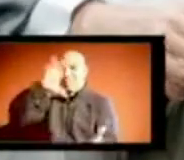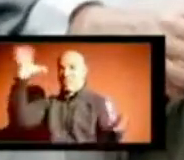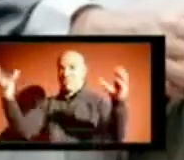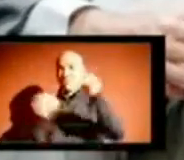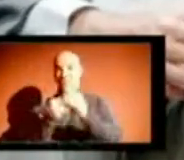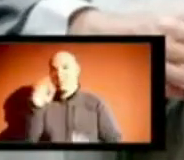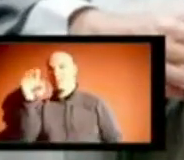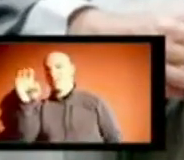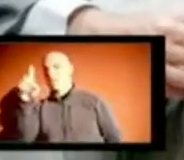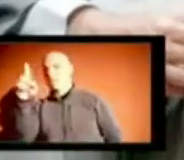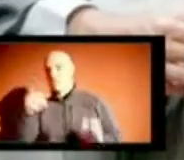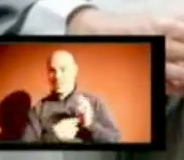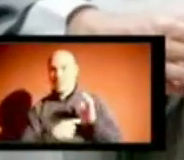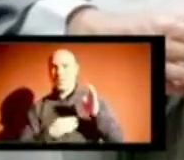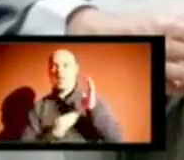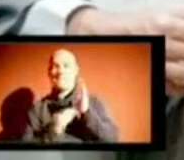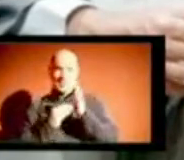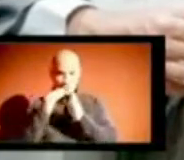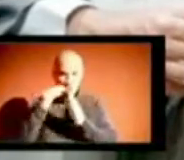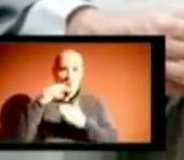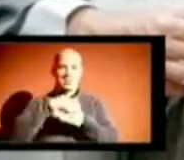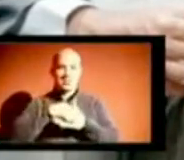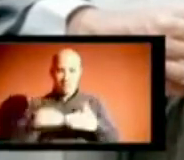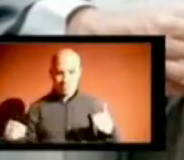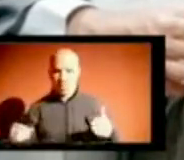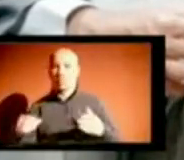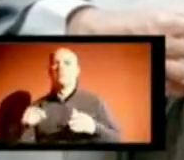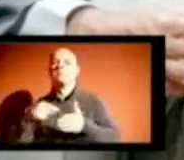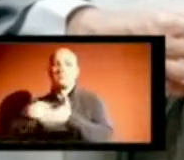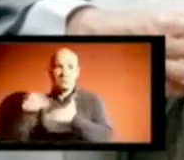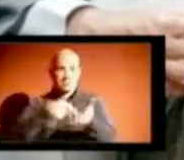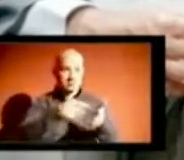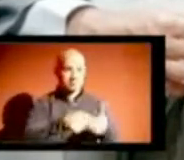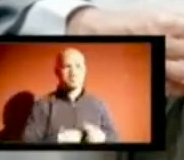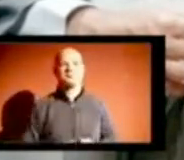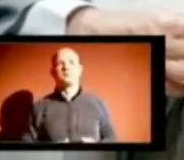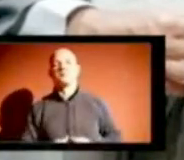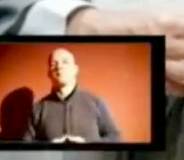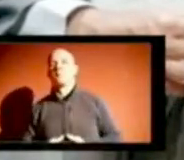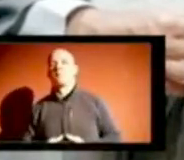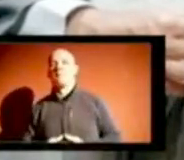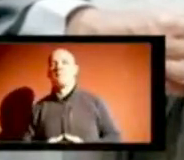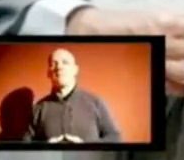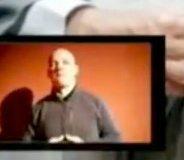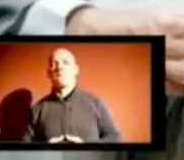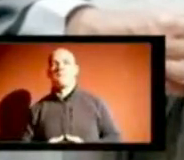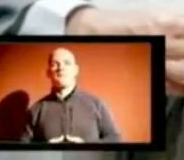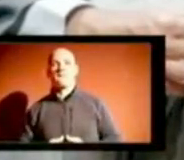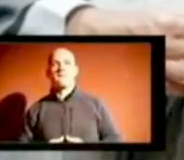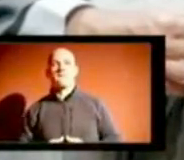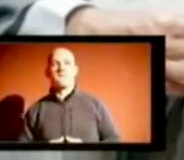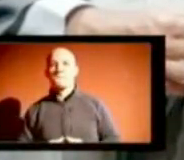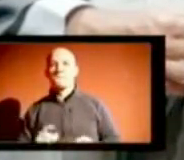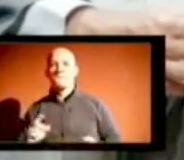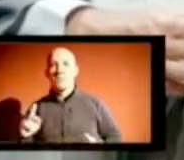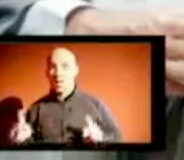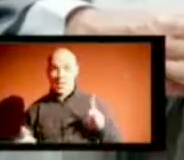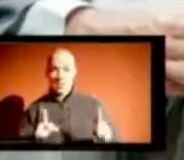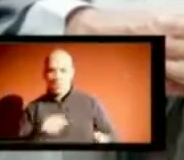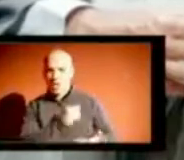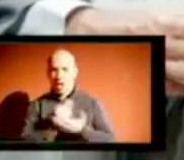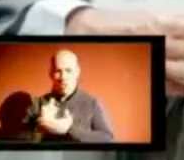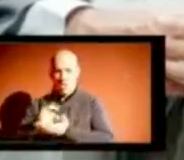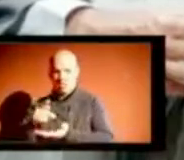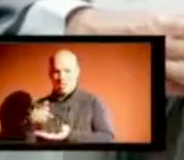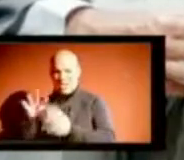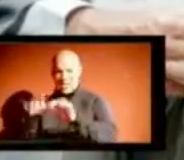¿Los cuántos? $1,000 millones. Okay. ¿Y sobre las personas que...? Sobre las personas que van a estar llenando... En cuanto a los centros, ya a